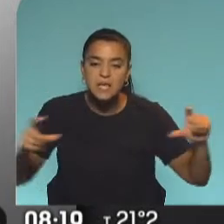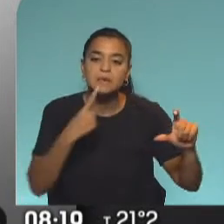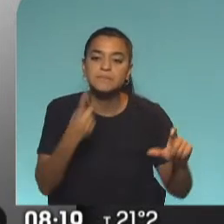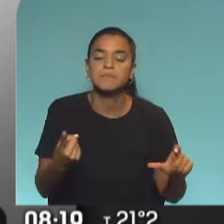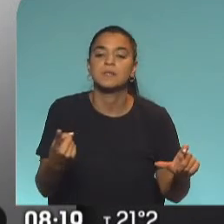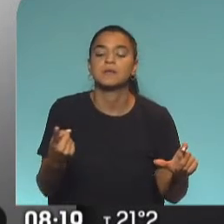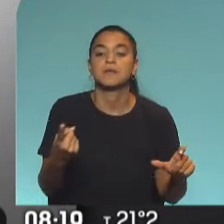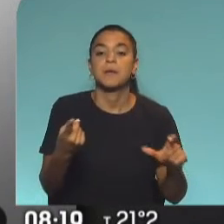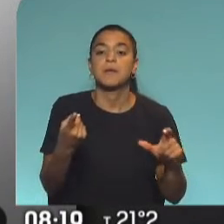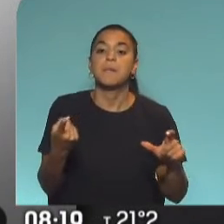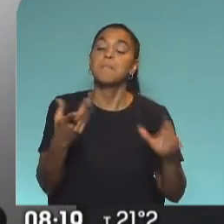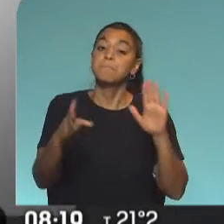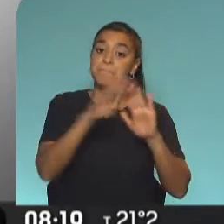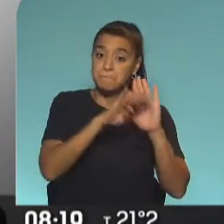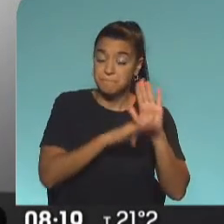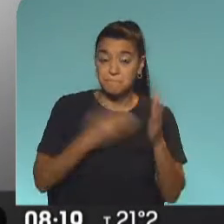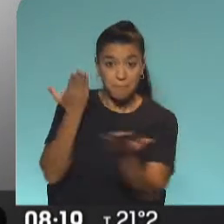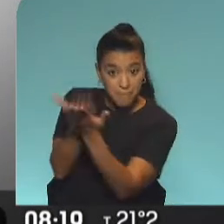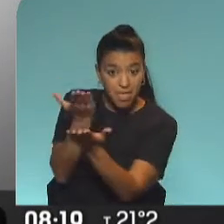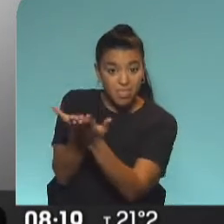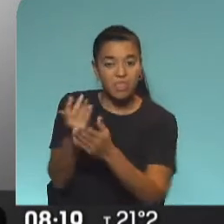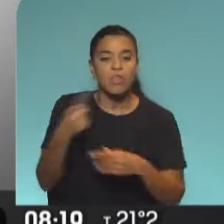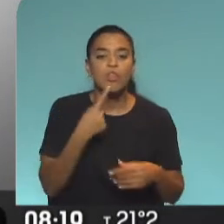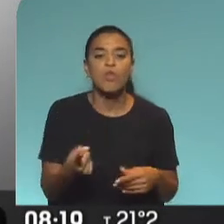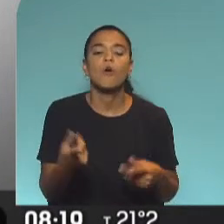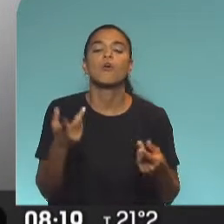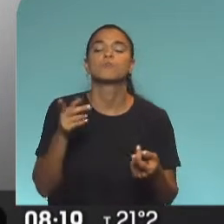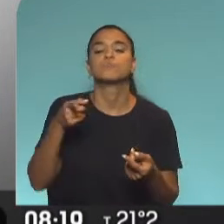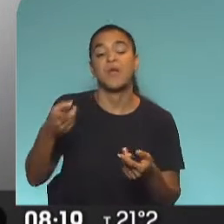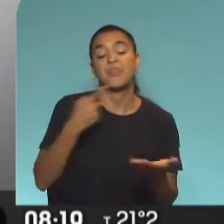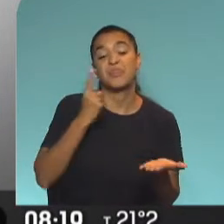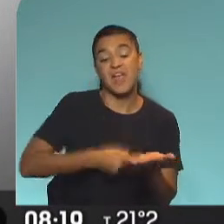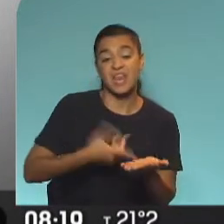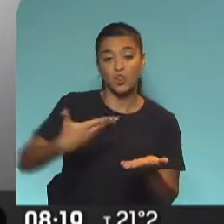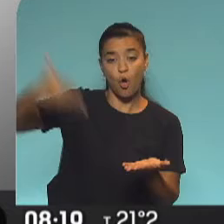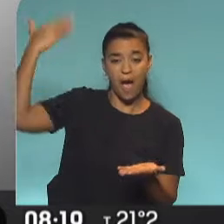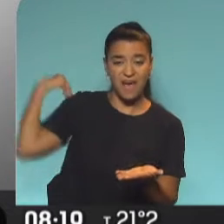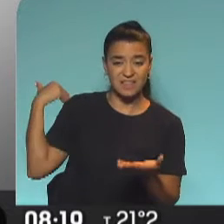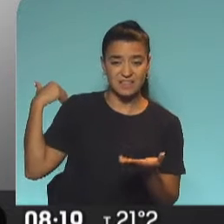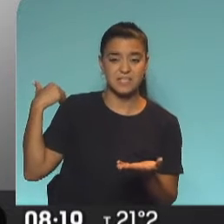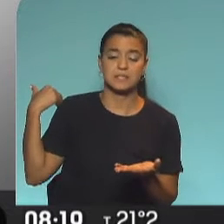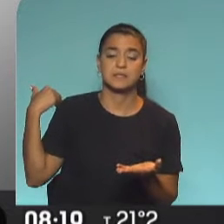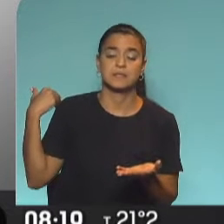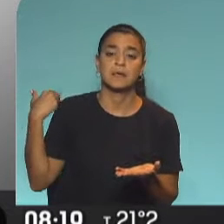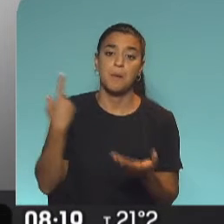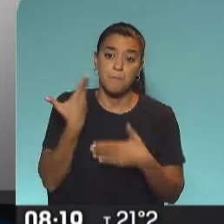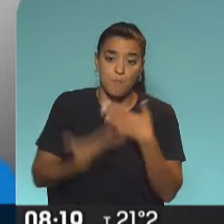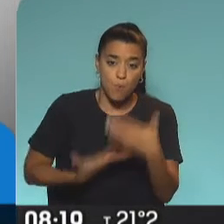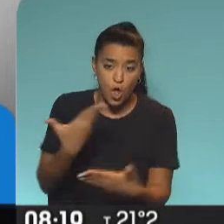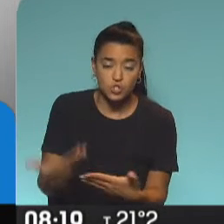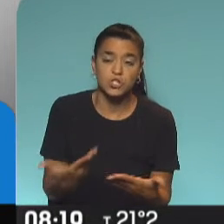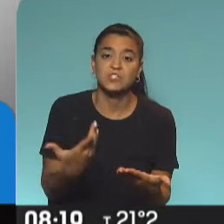hace lugar a la medida cautelar impuesta contra el decreto que había iniciado este proceso